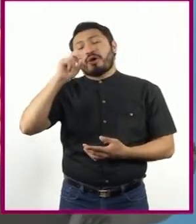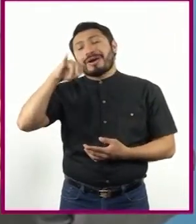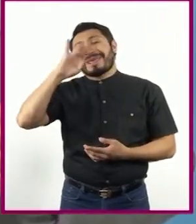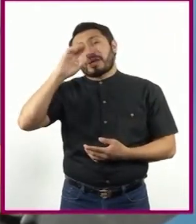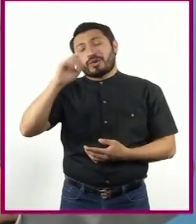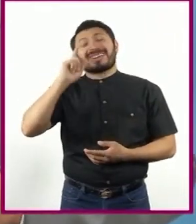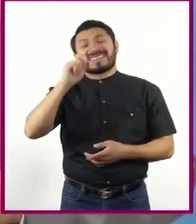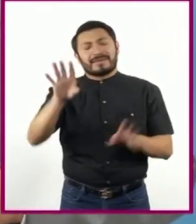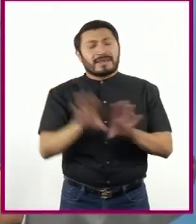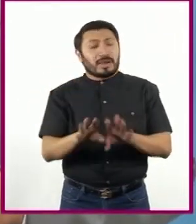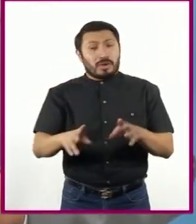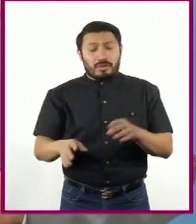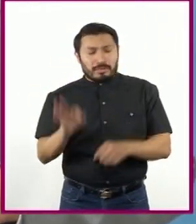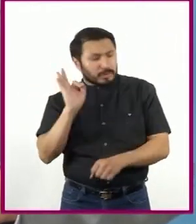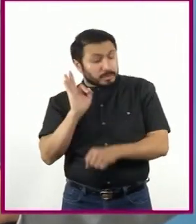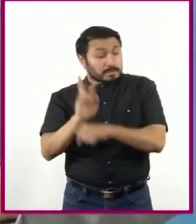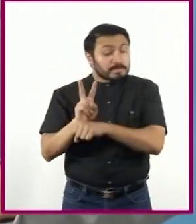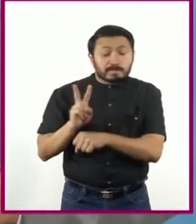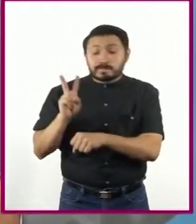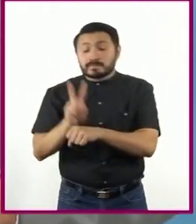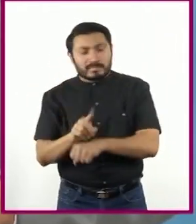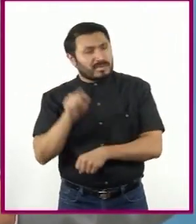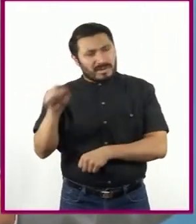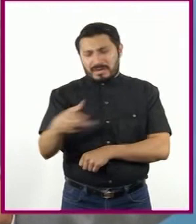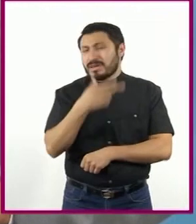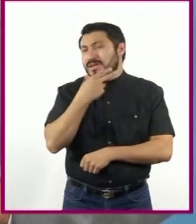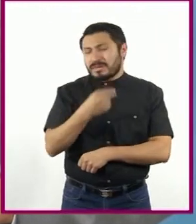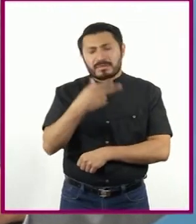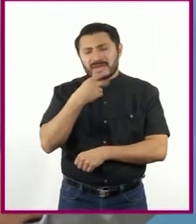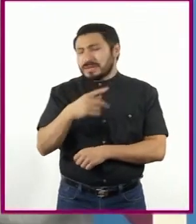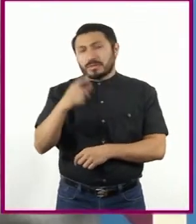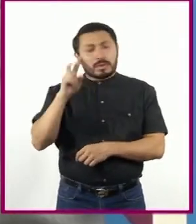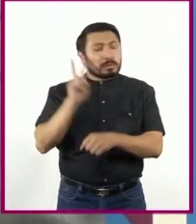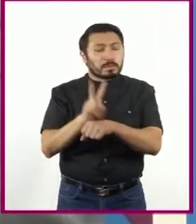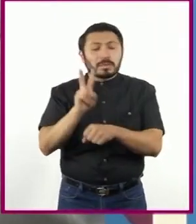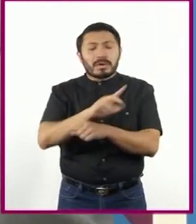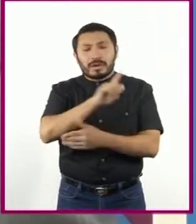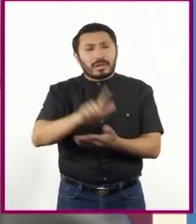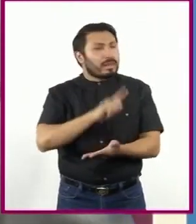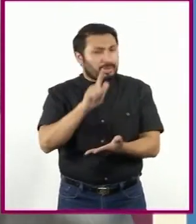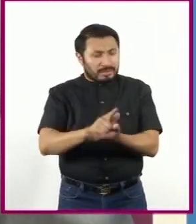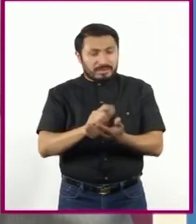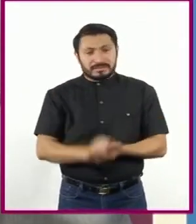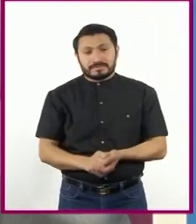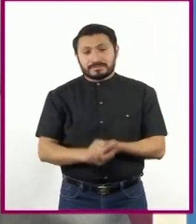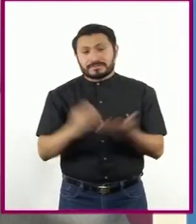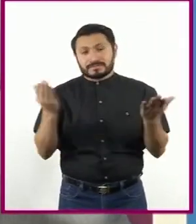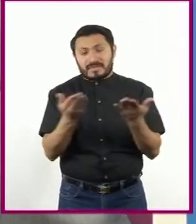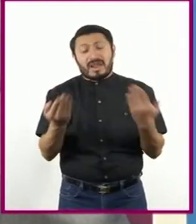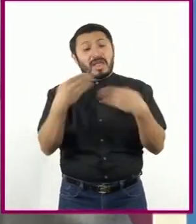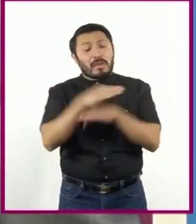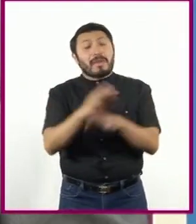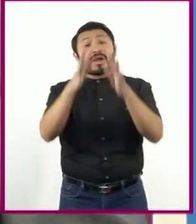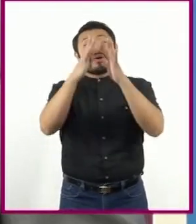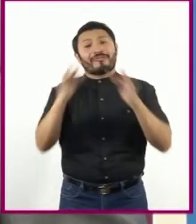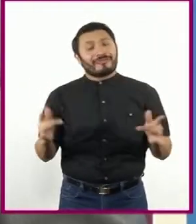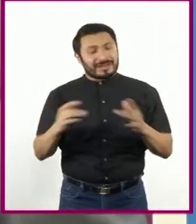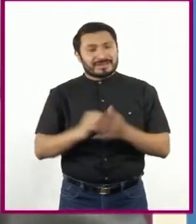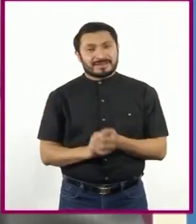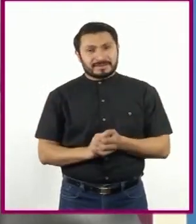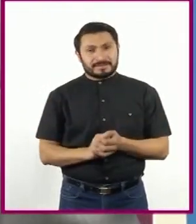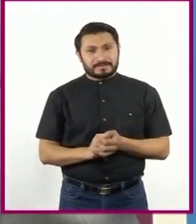legales bajo la supervisión del propio Napoleón. La creación del Banco de Francia,